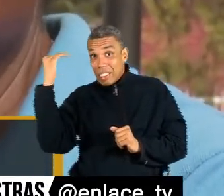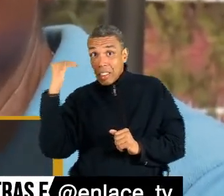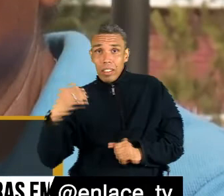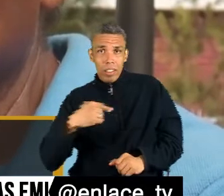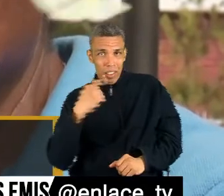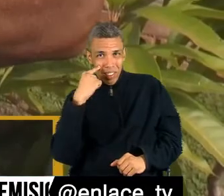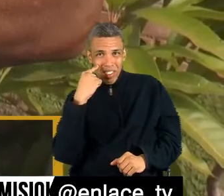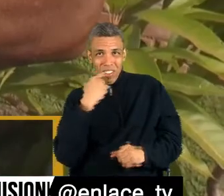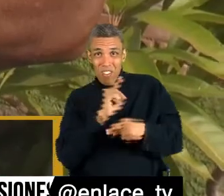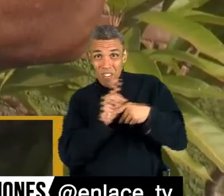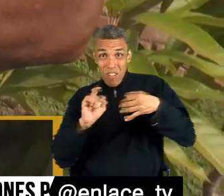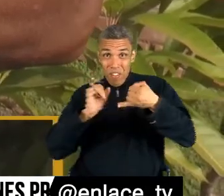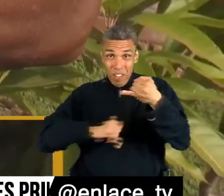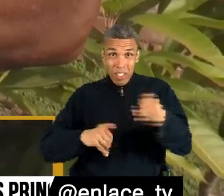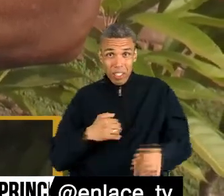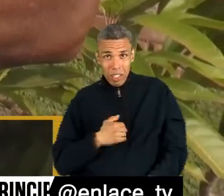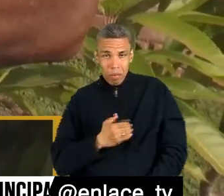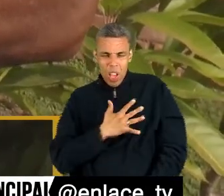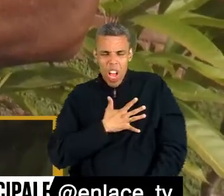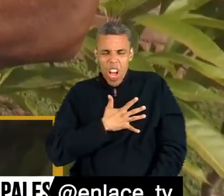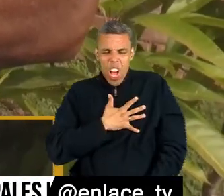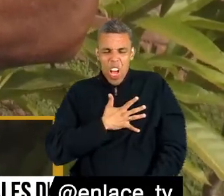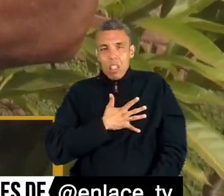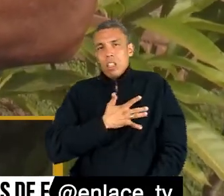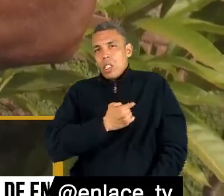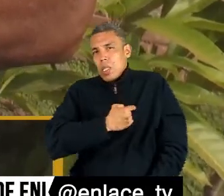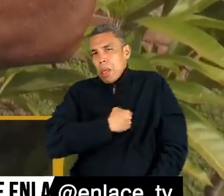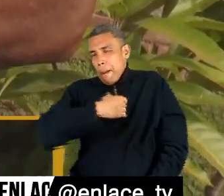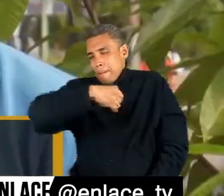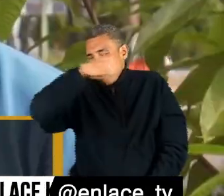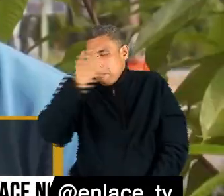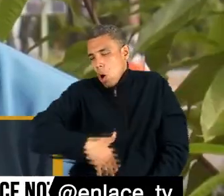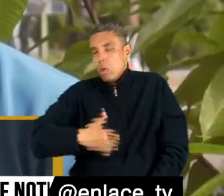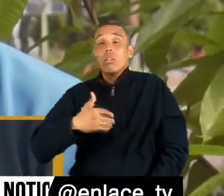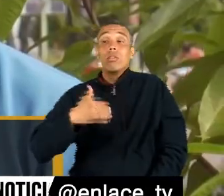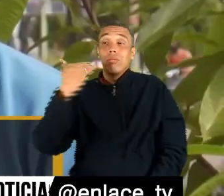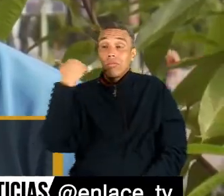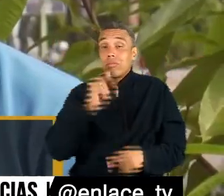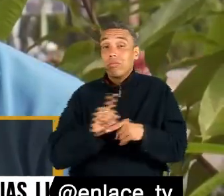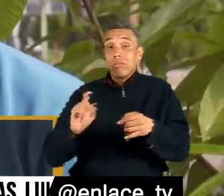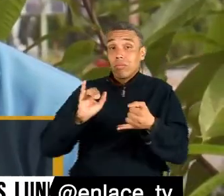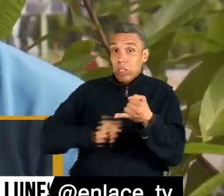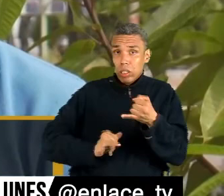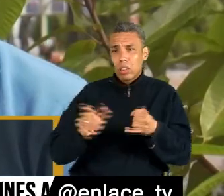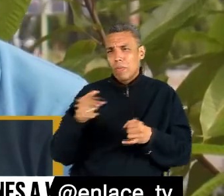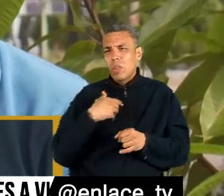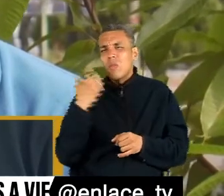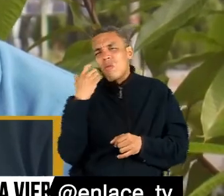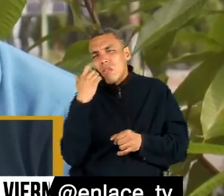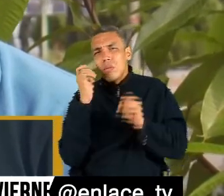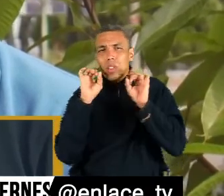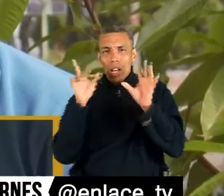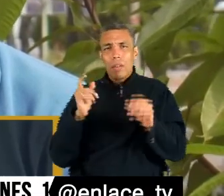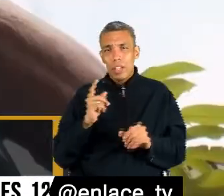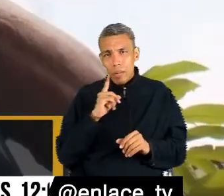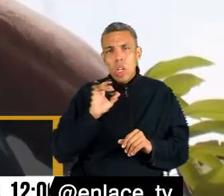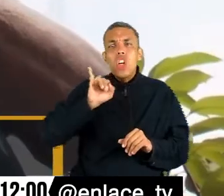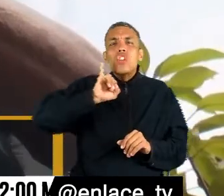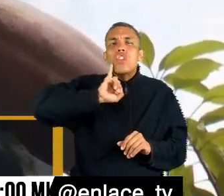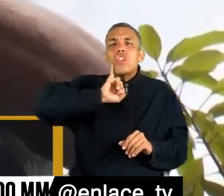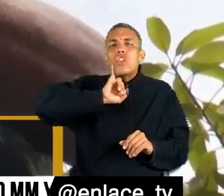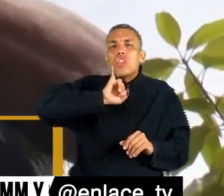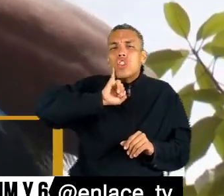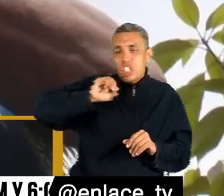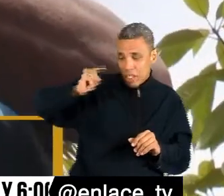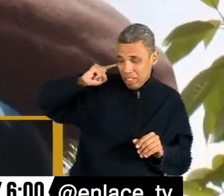el pasado fin de semana luego de recibir el tratamiento. Estoy enfermo hace 1 año, 3 meses, estoy enfermo, me hacen